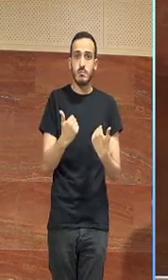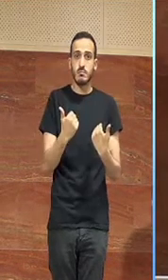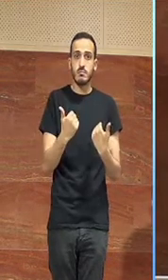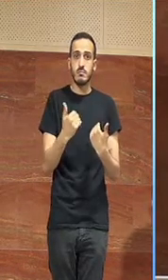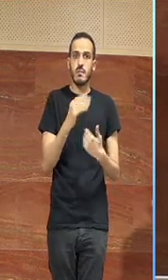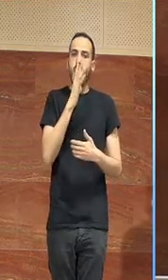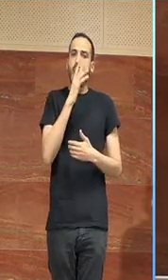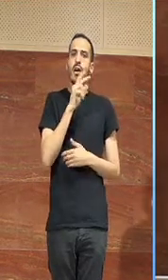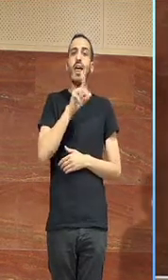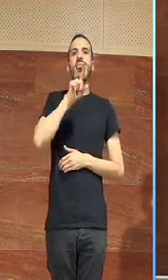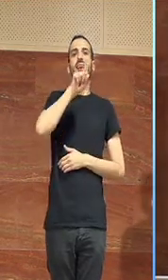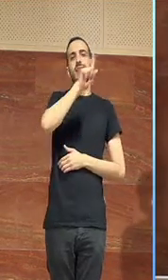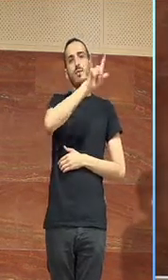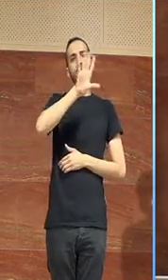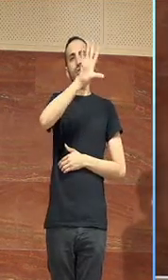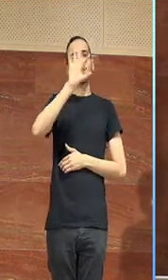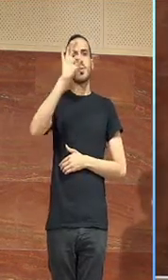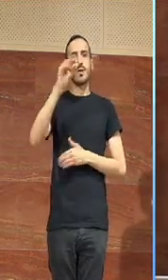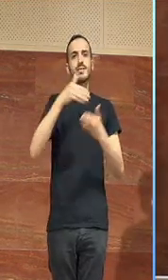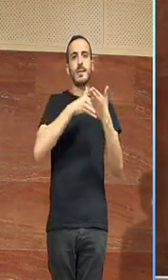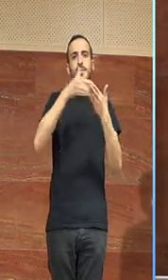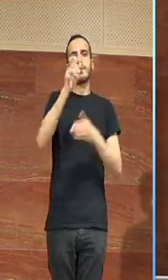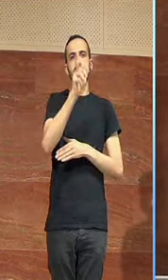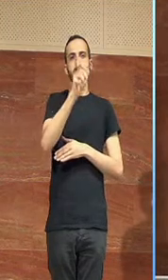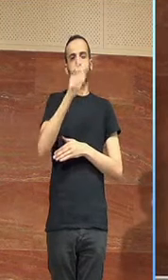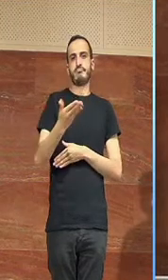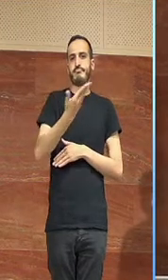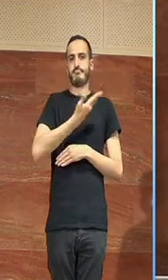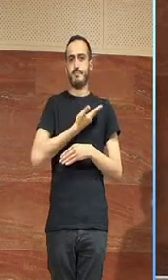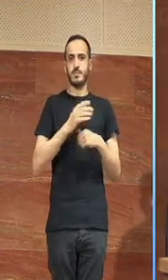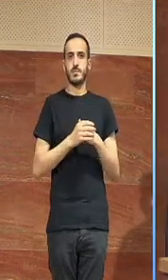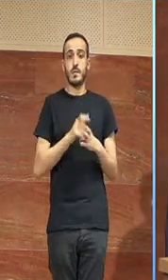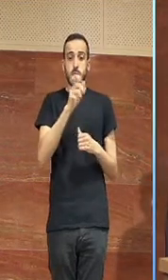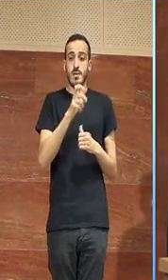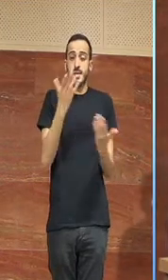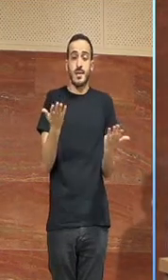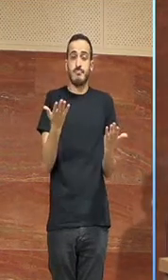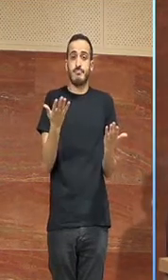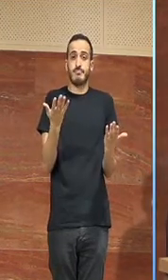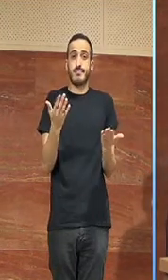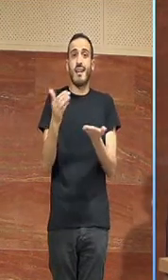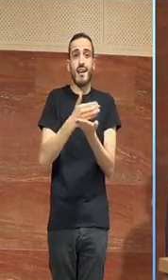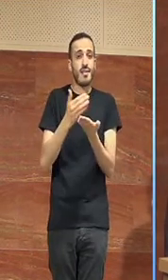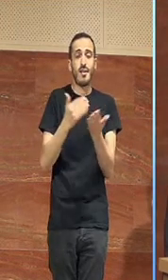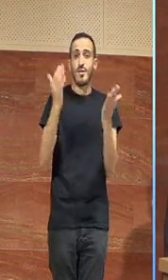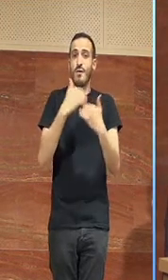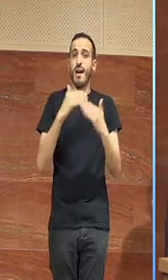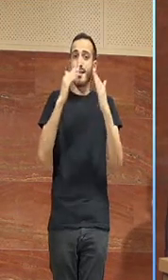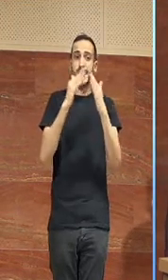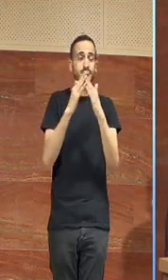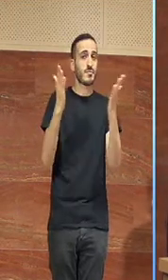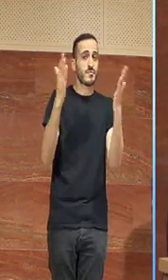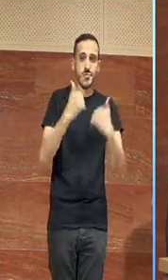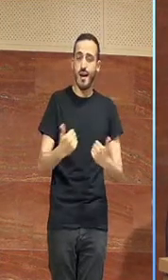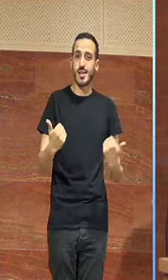alcanza los 150 millones de habitantes. Estamos hablando de personas erráticas que no tienen un sitio fijo donde vivir, que bueno,